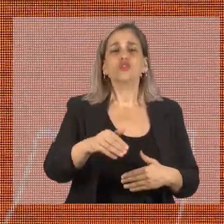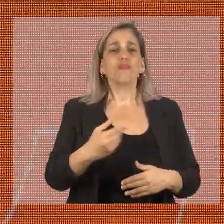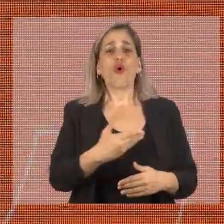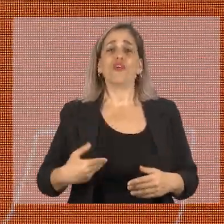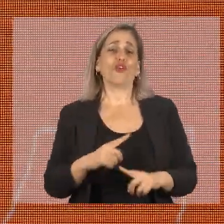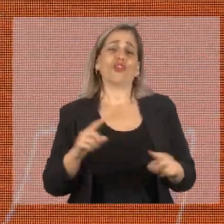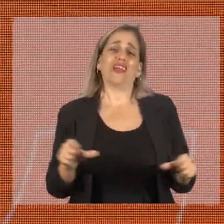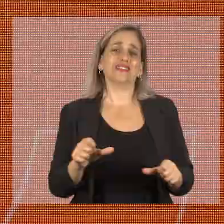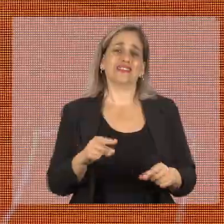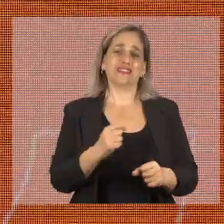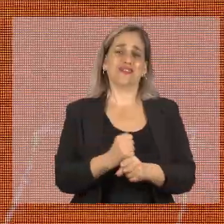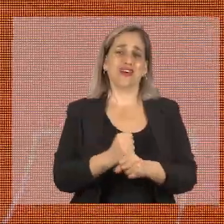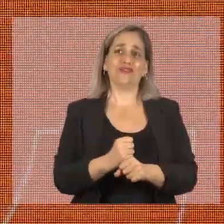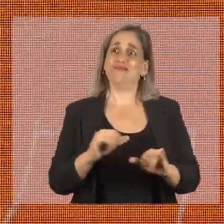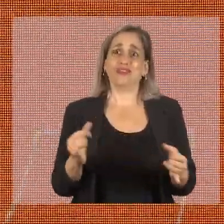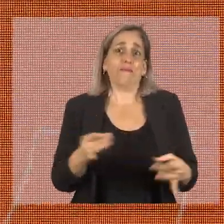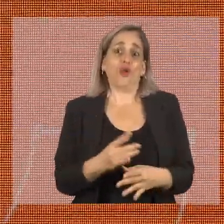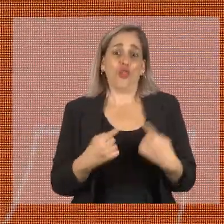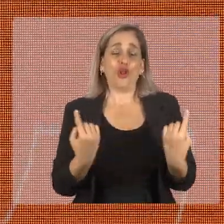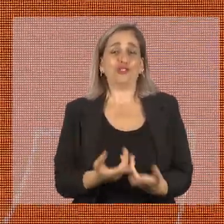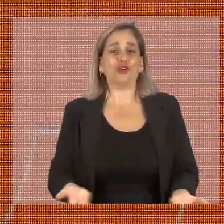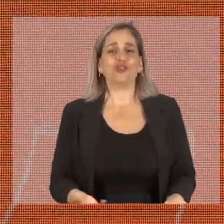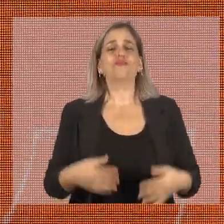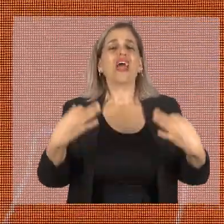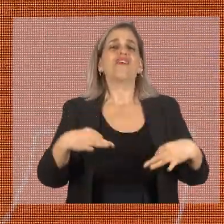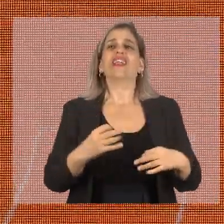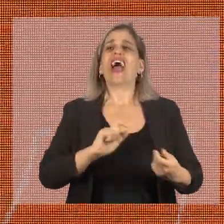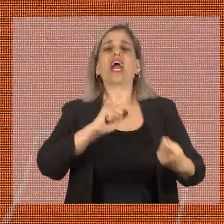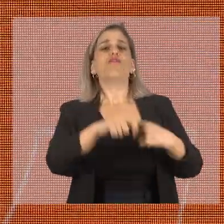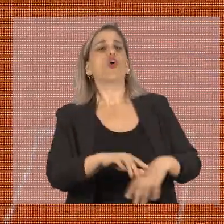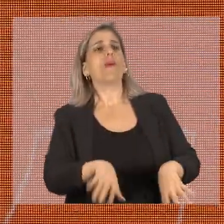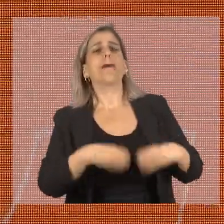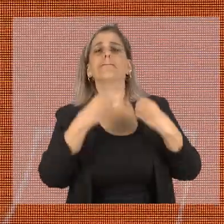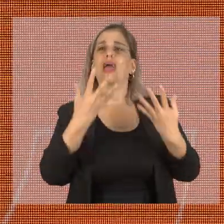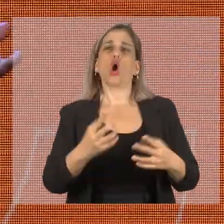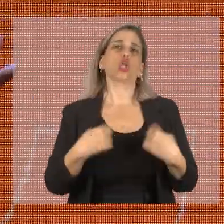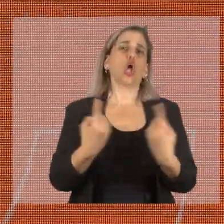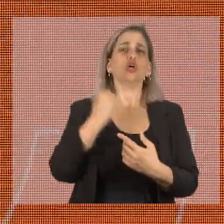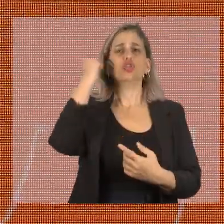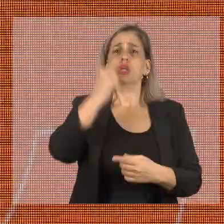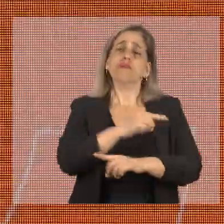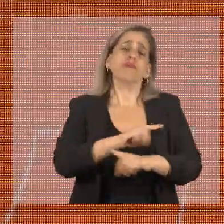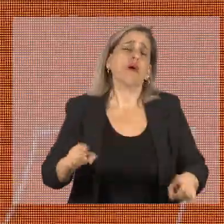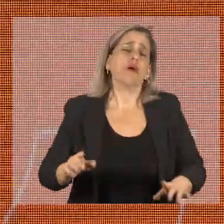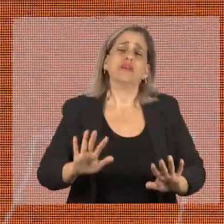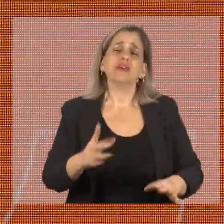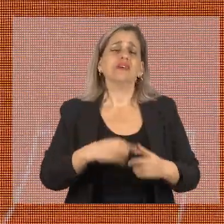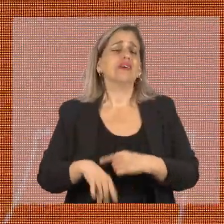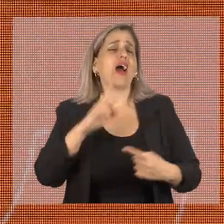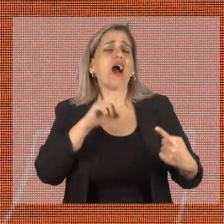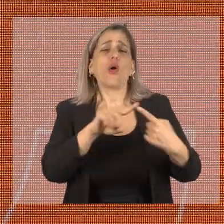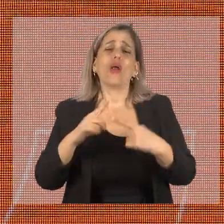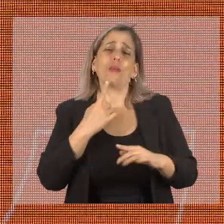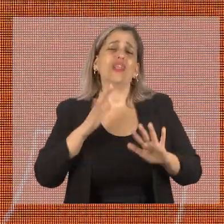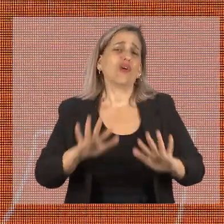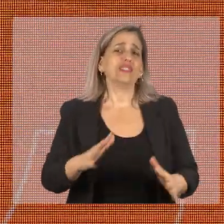próximo gobierno no tenga que pasar por esto. Es cierto que no es la reforma que soñábamos. La negociación política es propia de